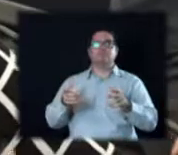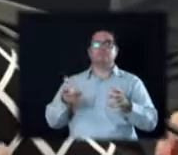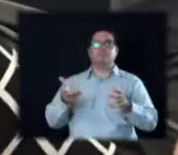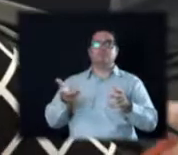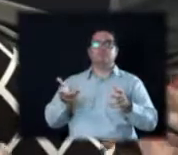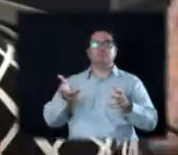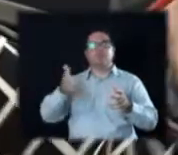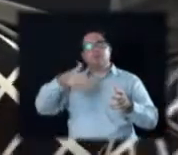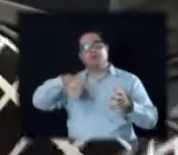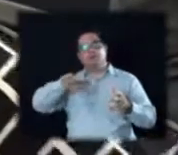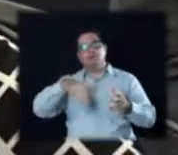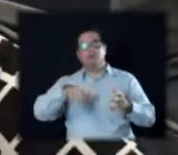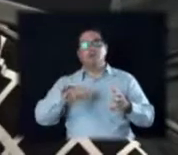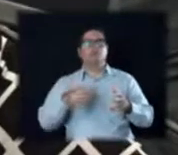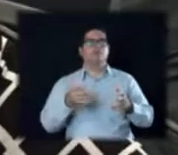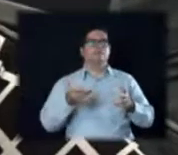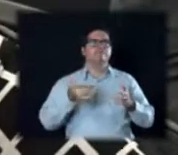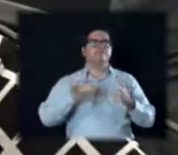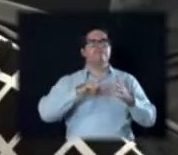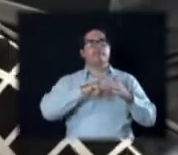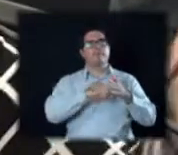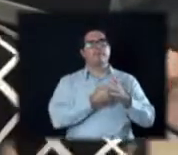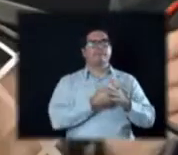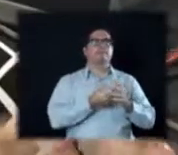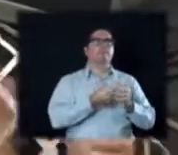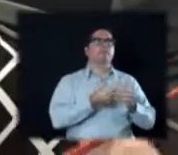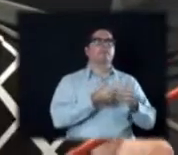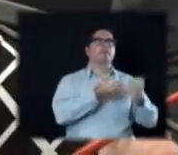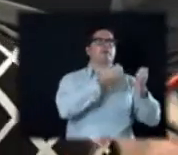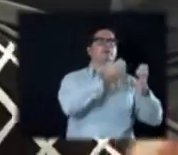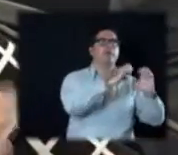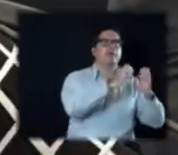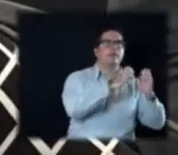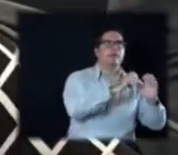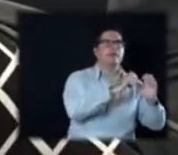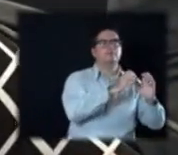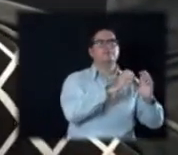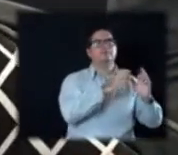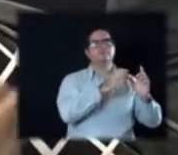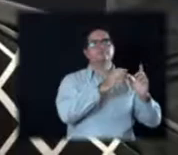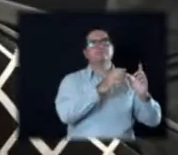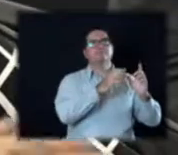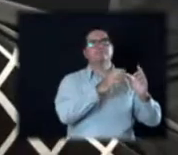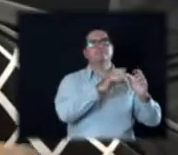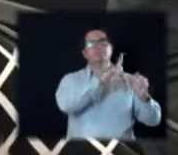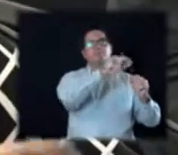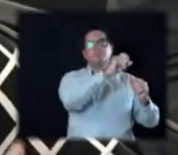de una solicitud de propuestas, no lo comentamos en 2013. En